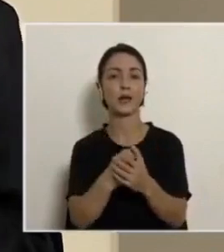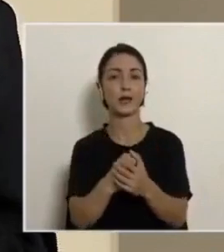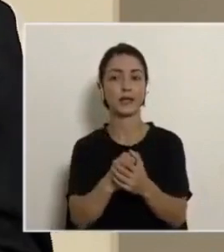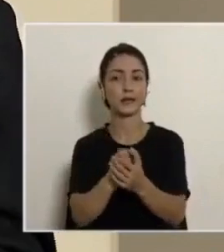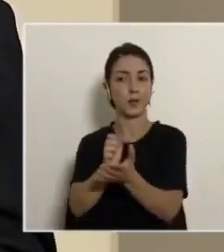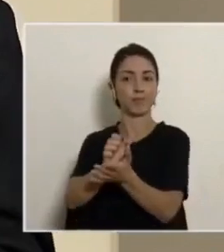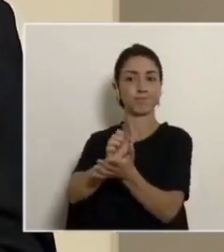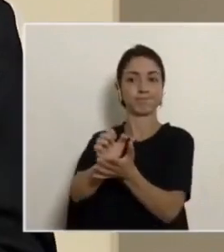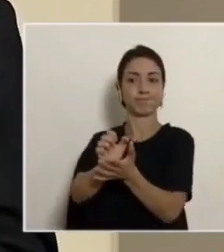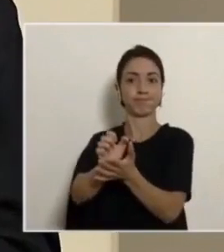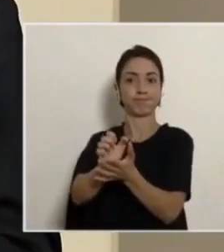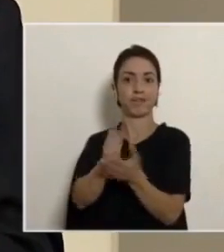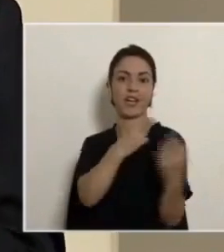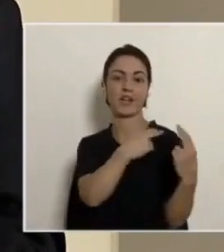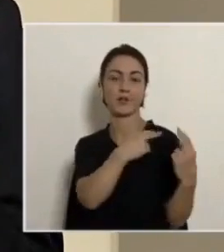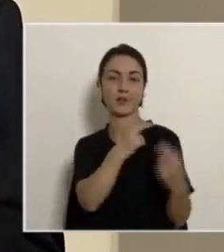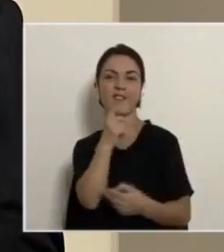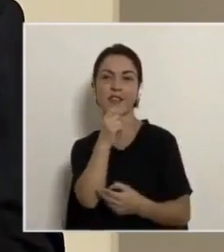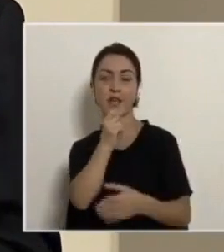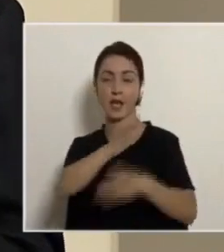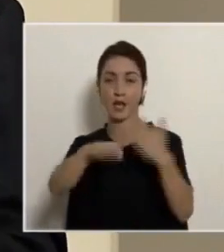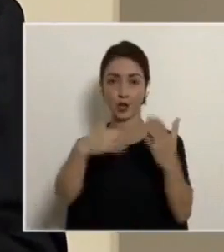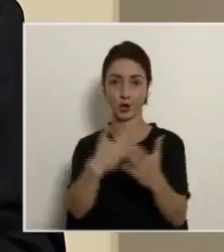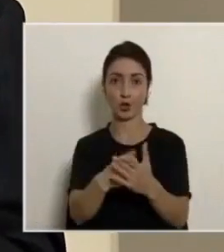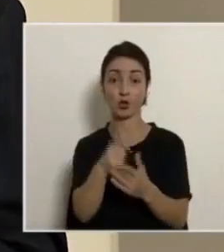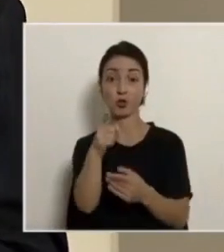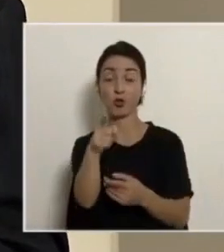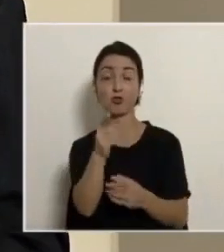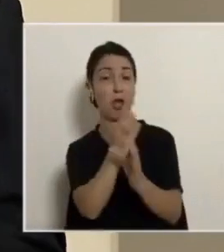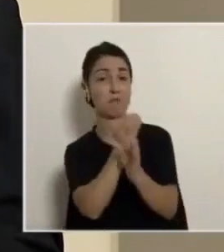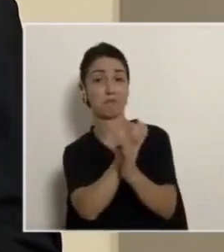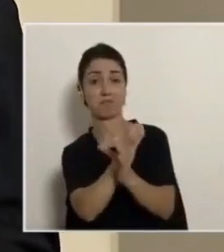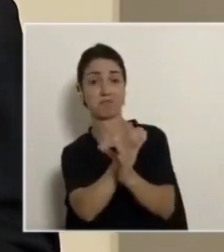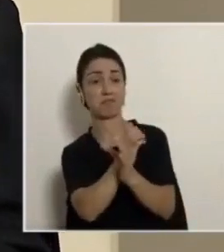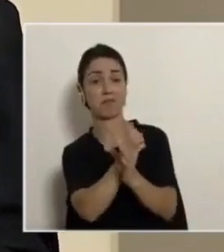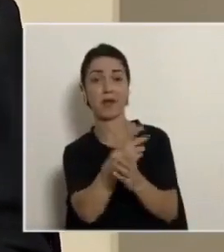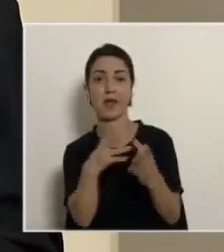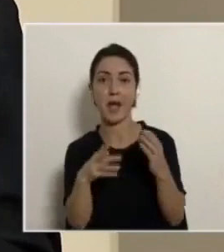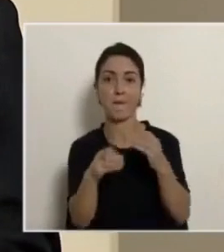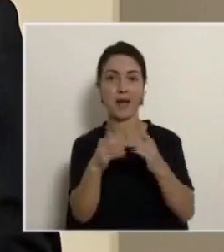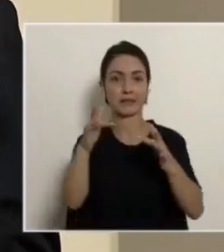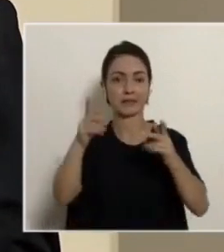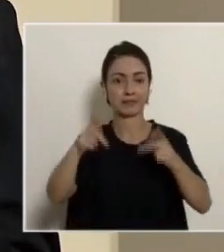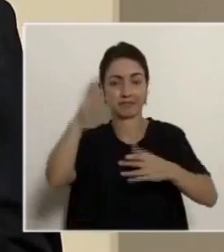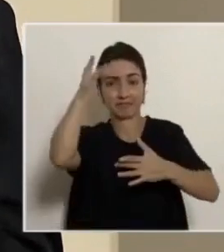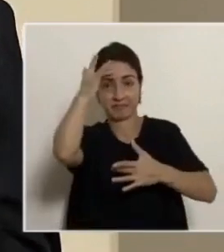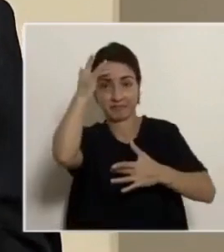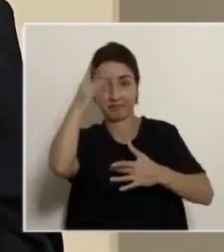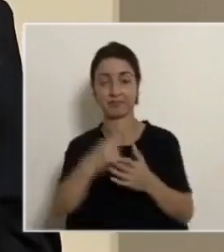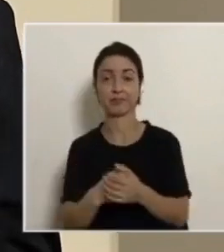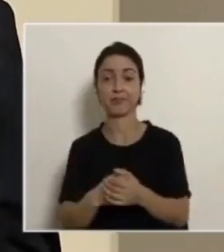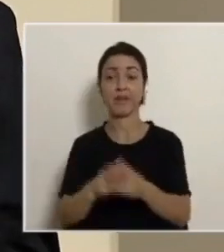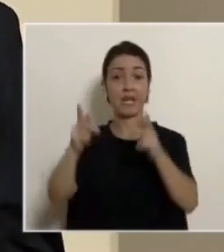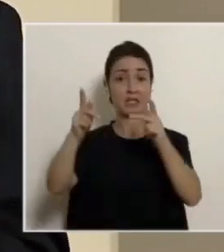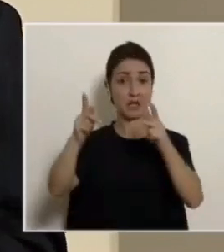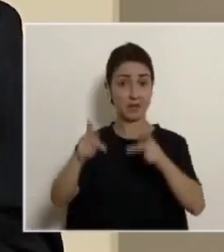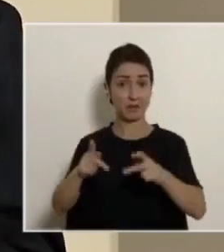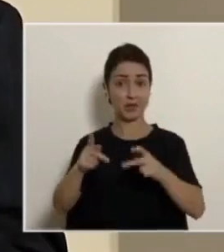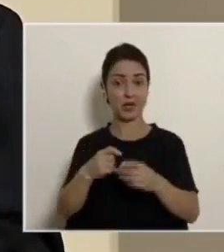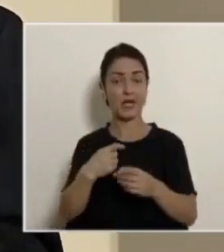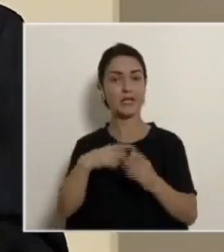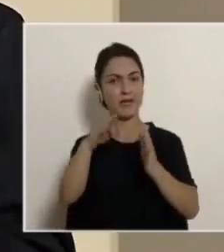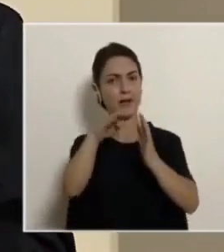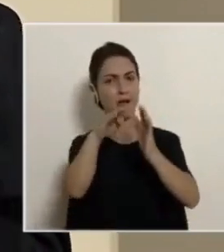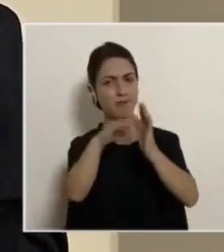en manos de todos nosotros. Si las personas no se previenen, va a haber más contagios. Si las personas toman muy en serio las medidas